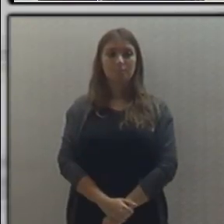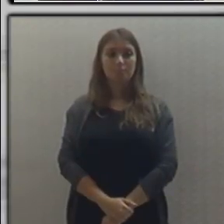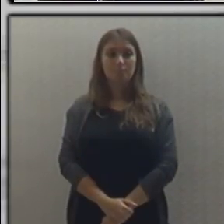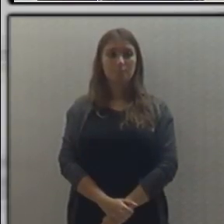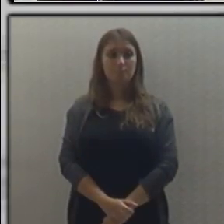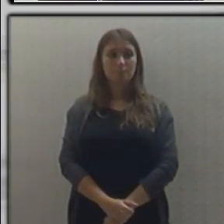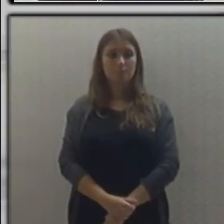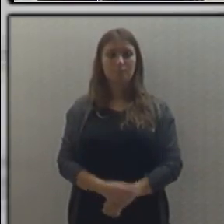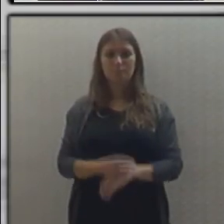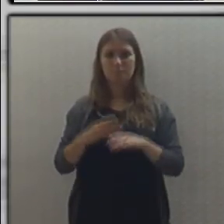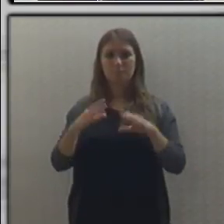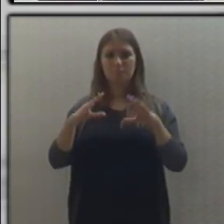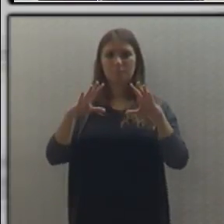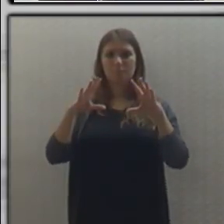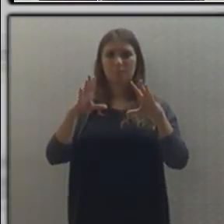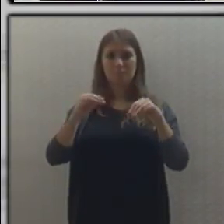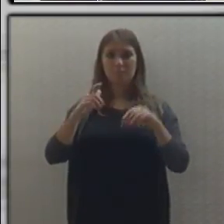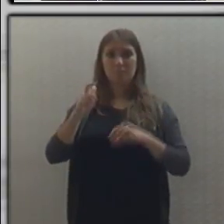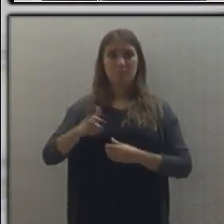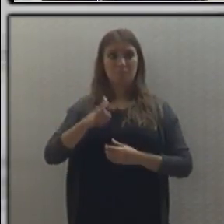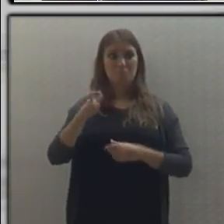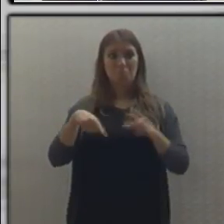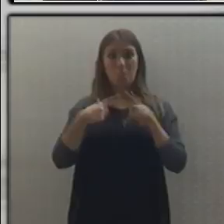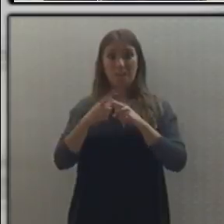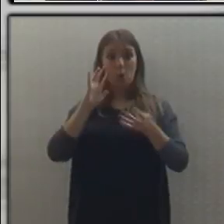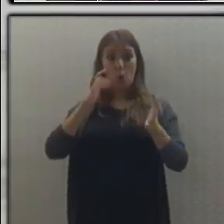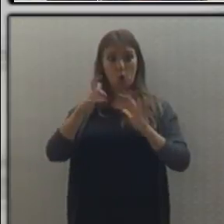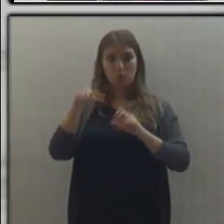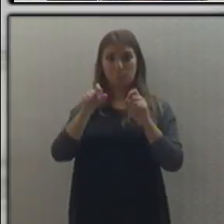no solo entra mal, sino que se ha vuelto loco.